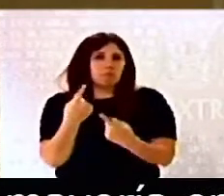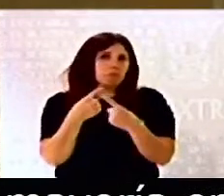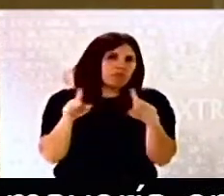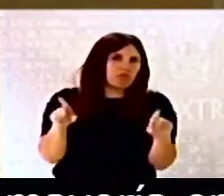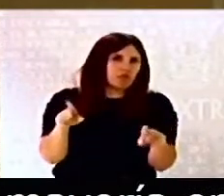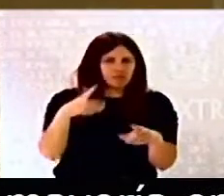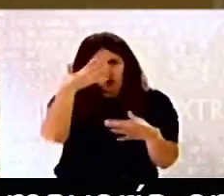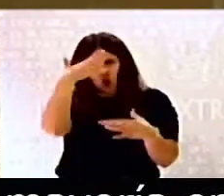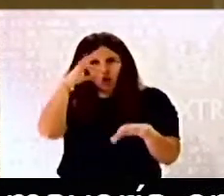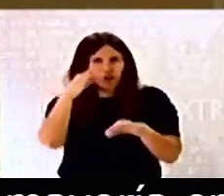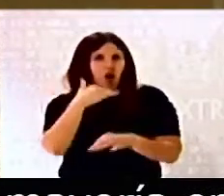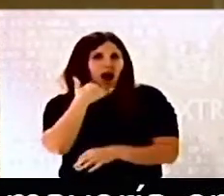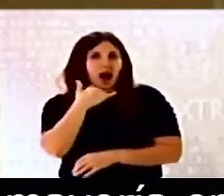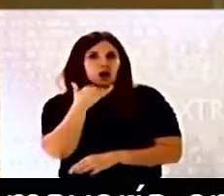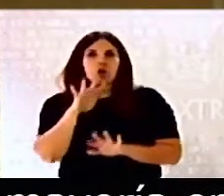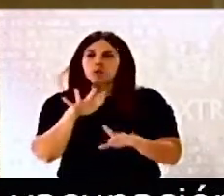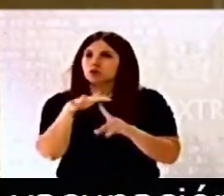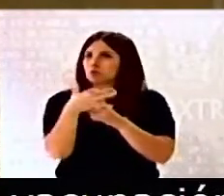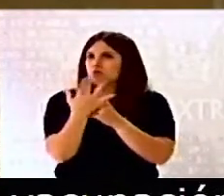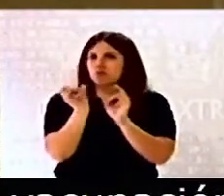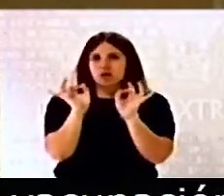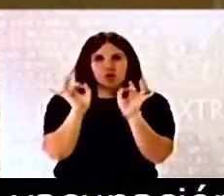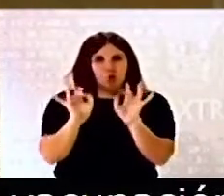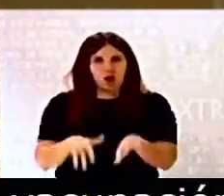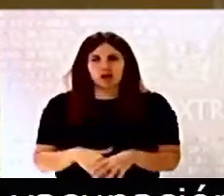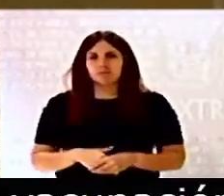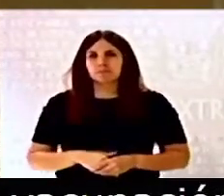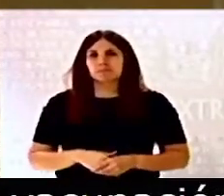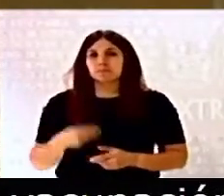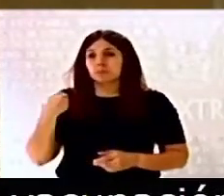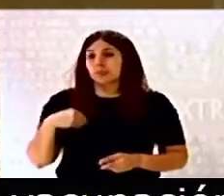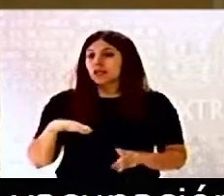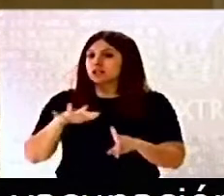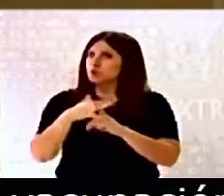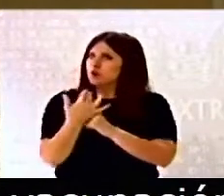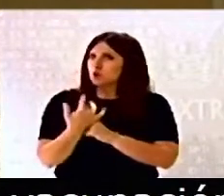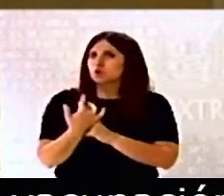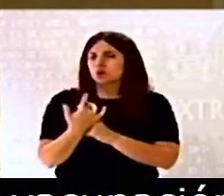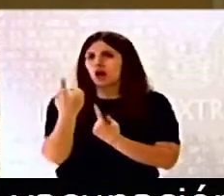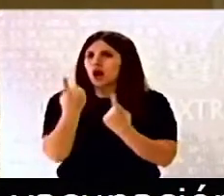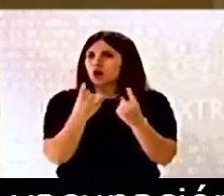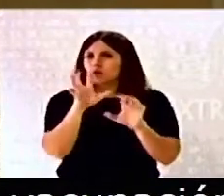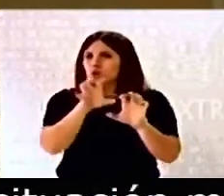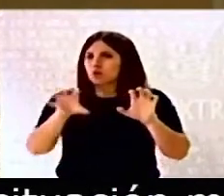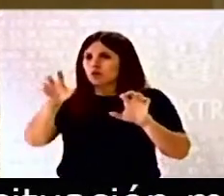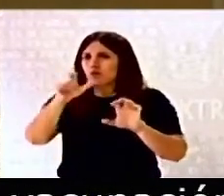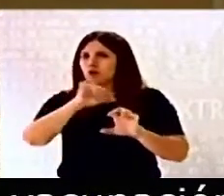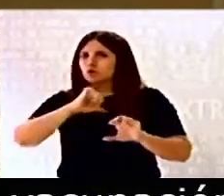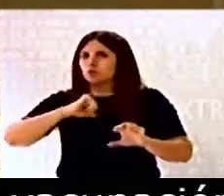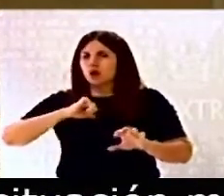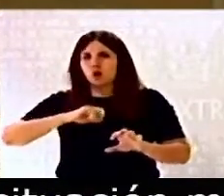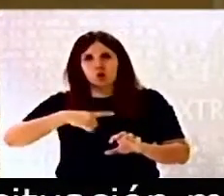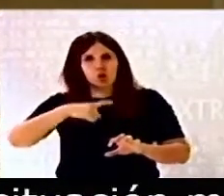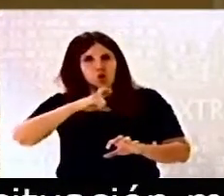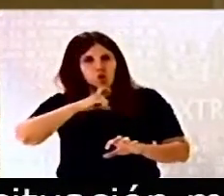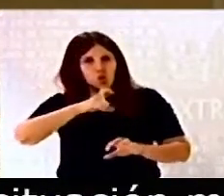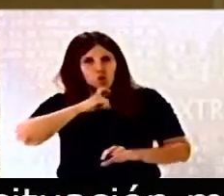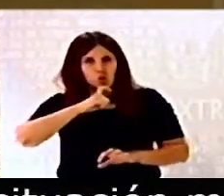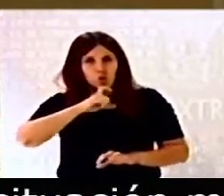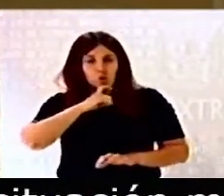lógicos, pero en la misma situación, en una situación muy comprometida en algunas comunidades autónomas, con muchas diferencias